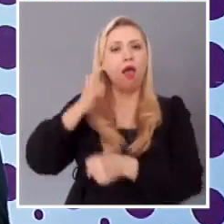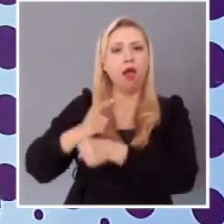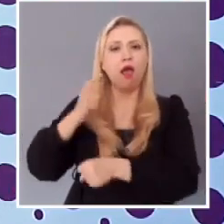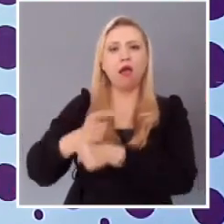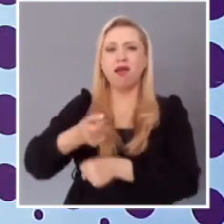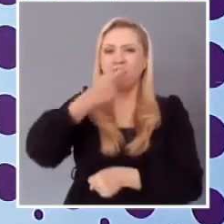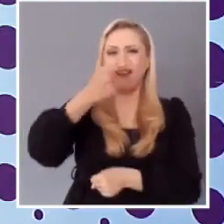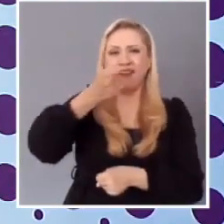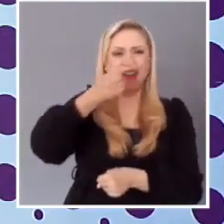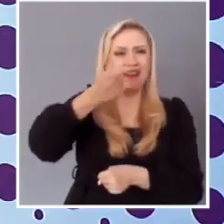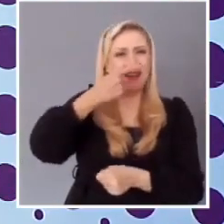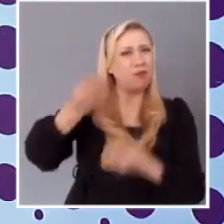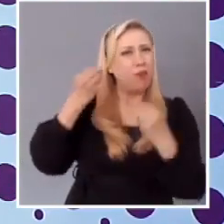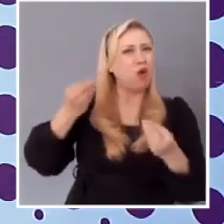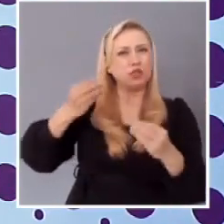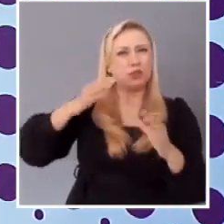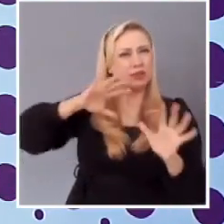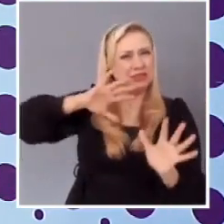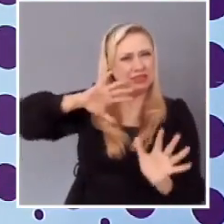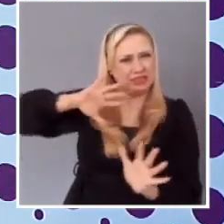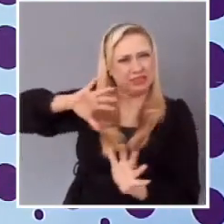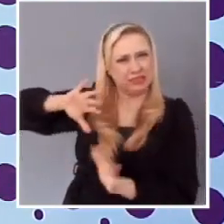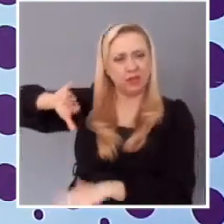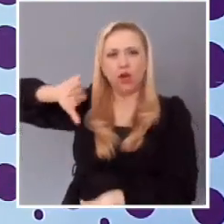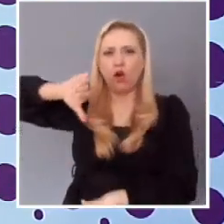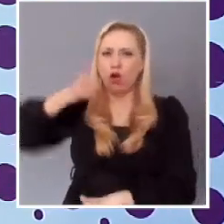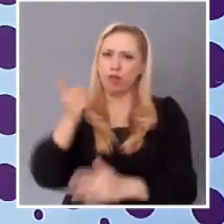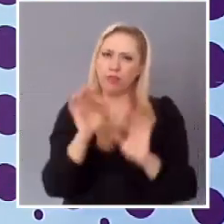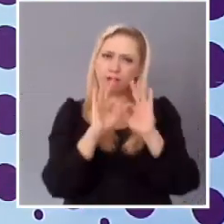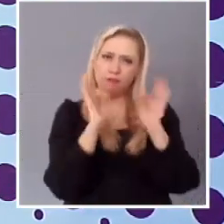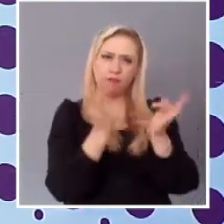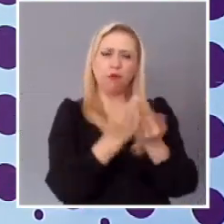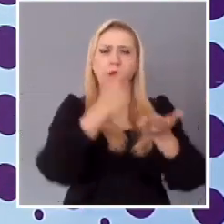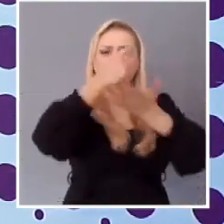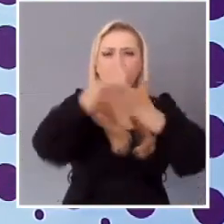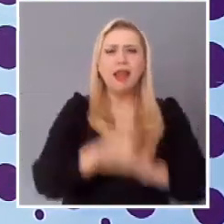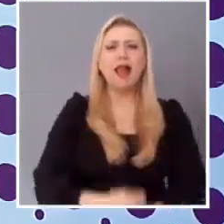poco. Existen estas alternativas. Lo que tenemos que hacer en México es